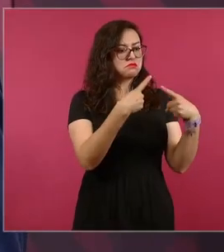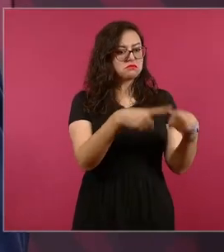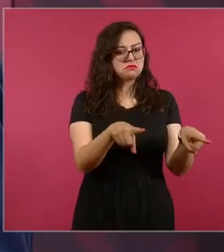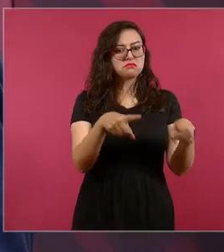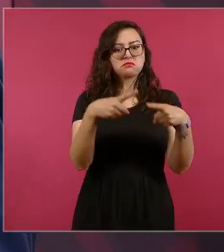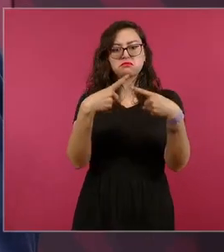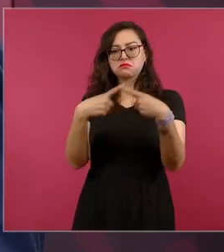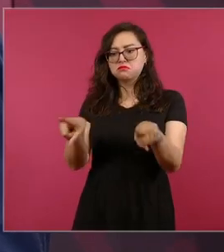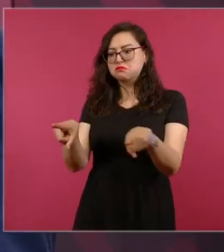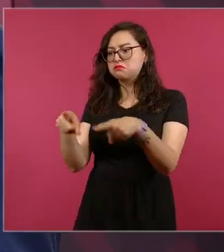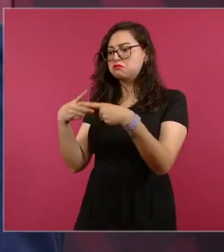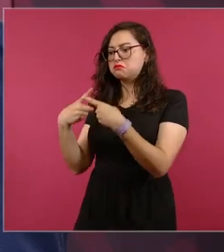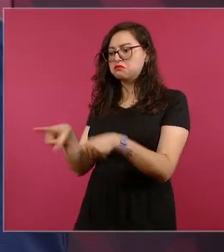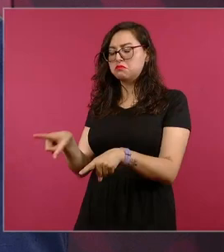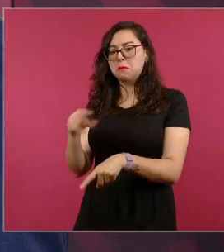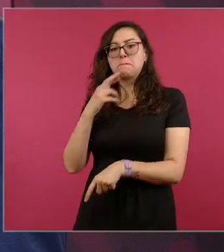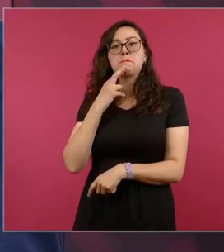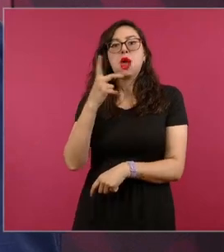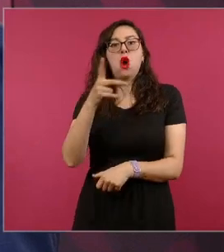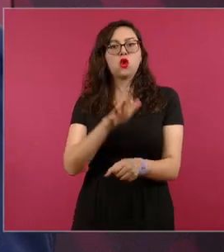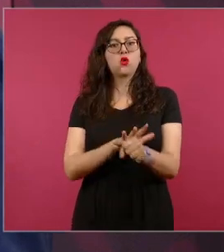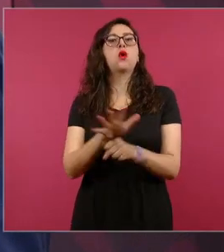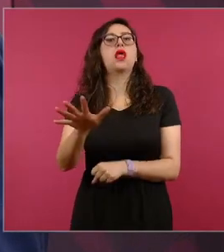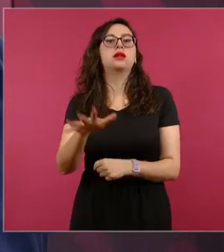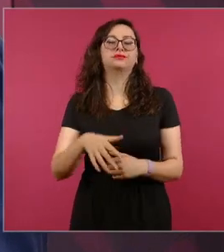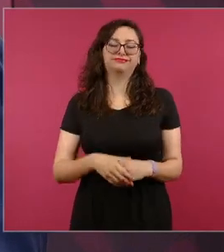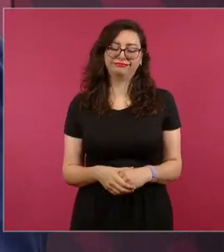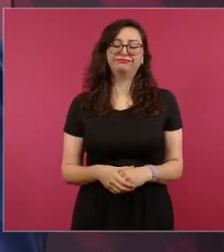político y de gobierno.